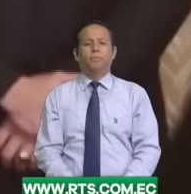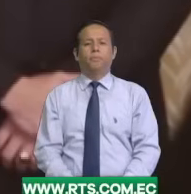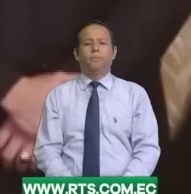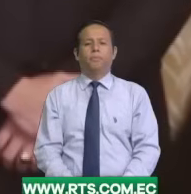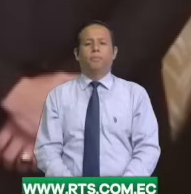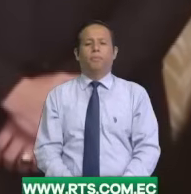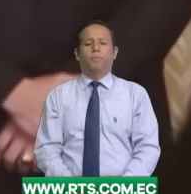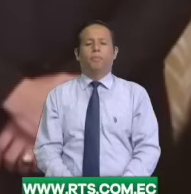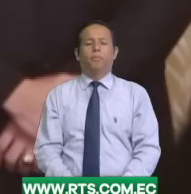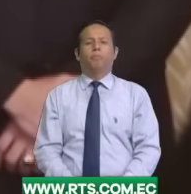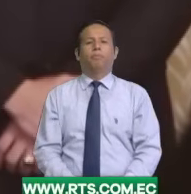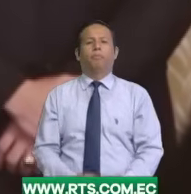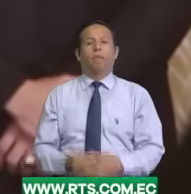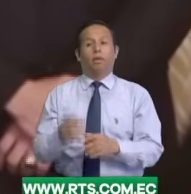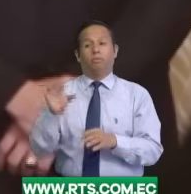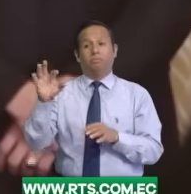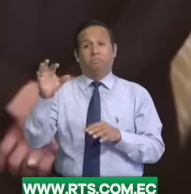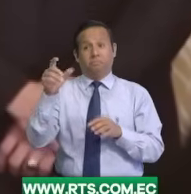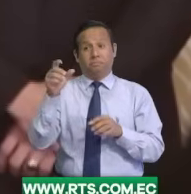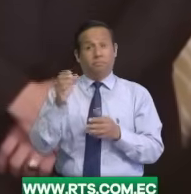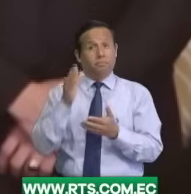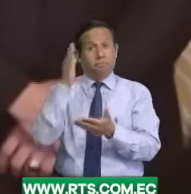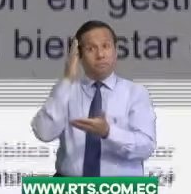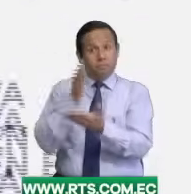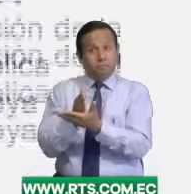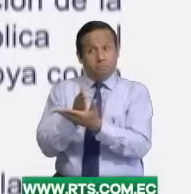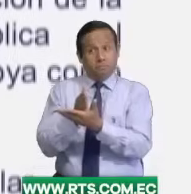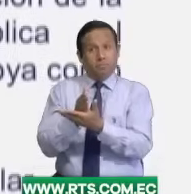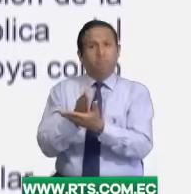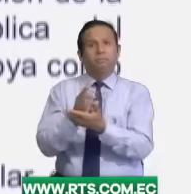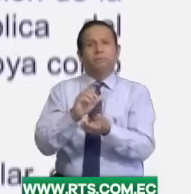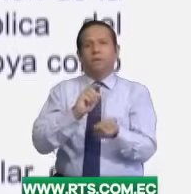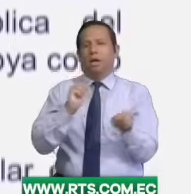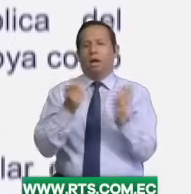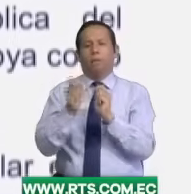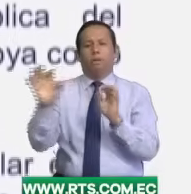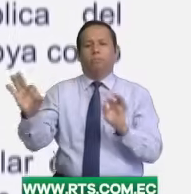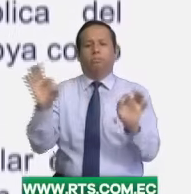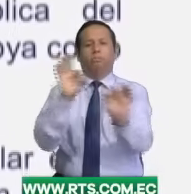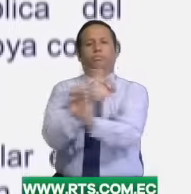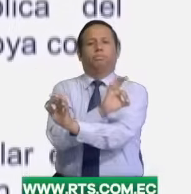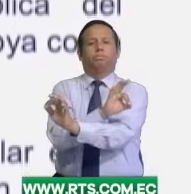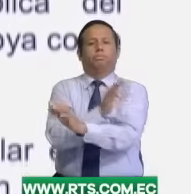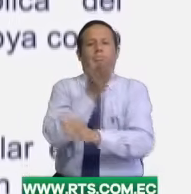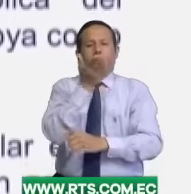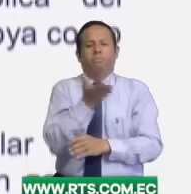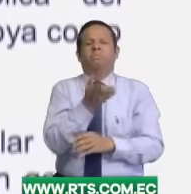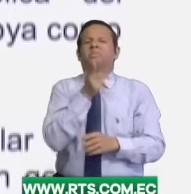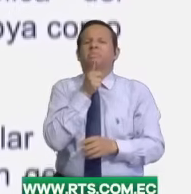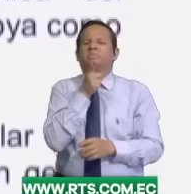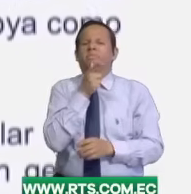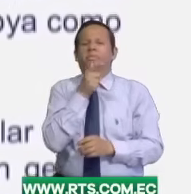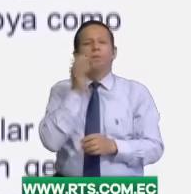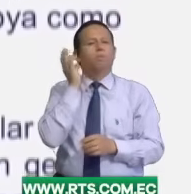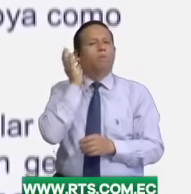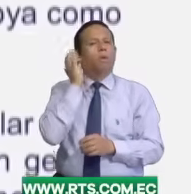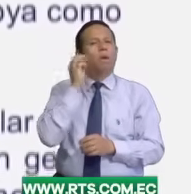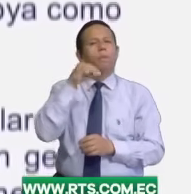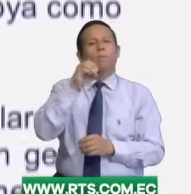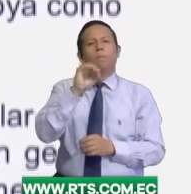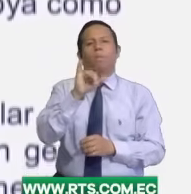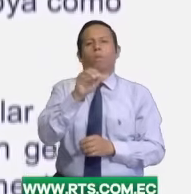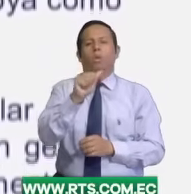A rey muerto, rey puesto. Bajo esa lógica, el primer mandatario, Daniel Noboa, designó a Saría Moya